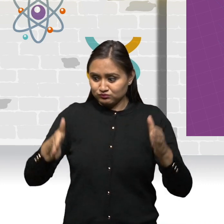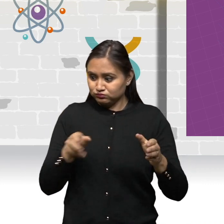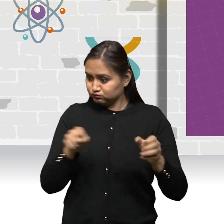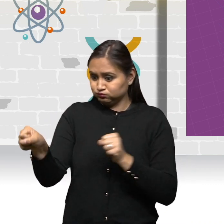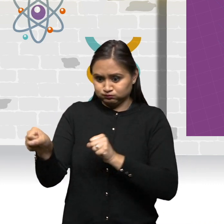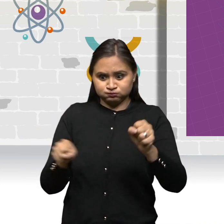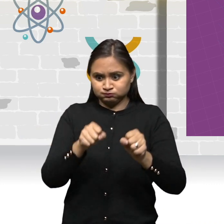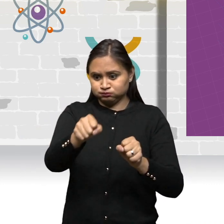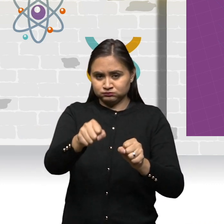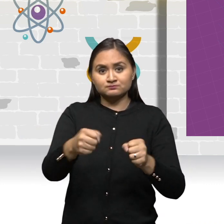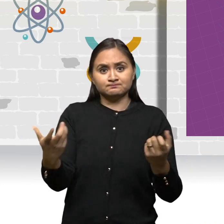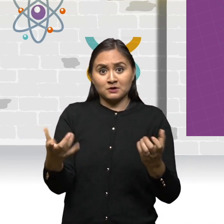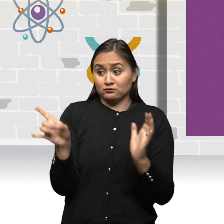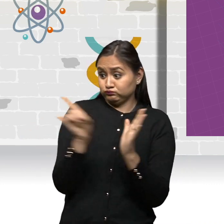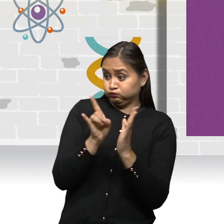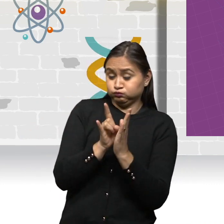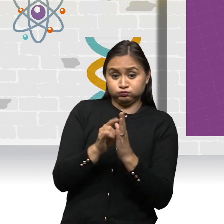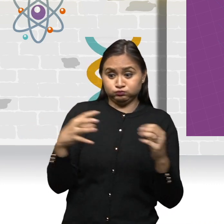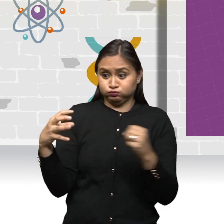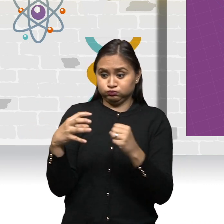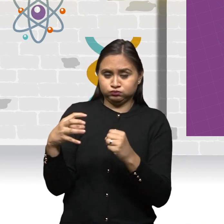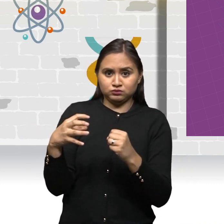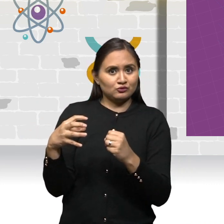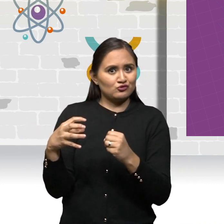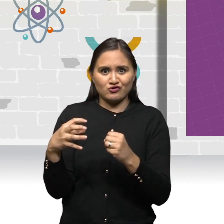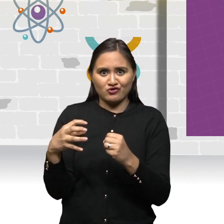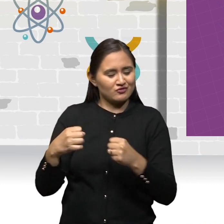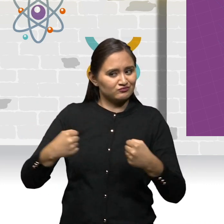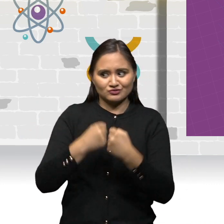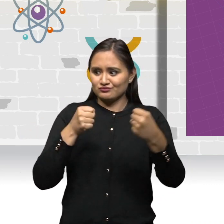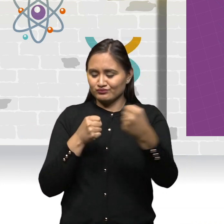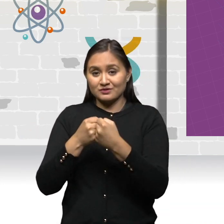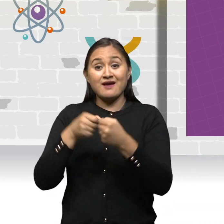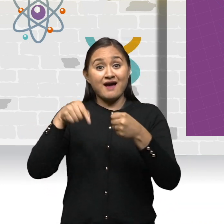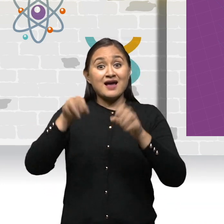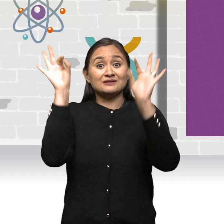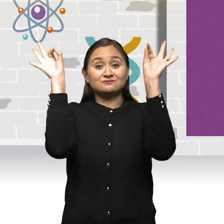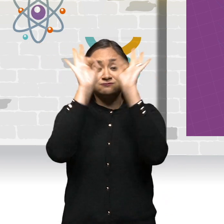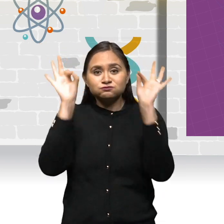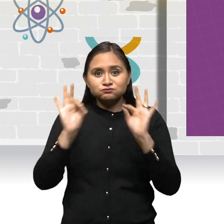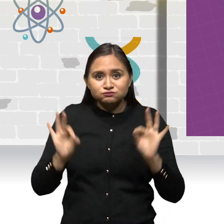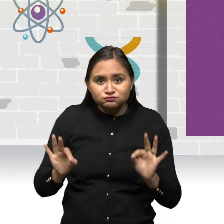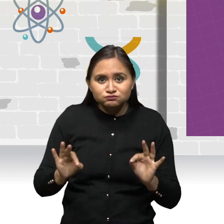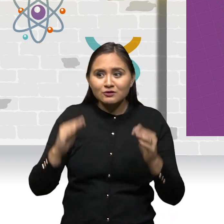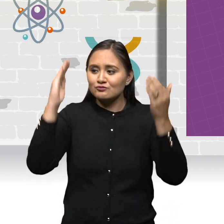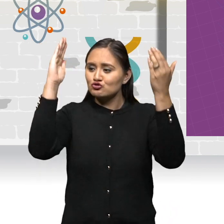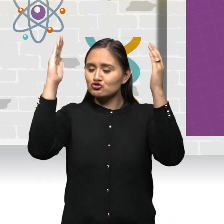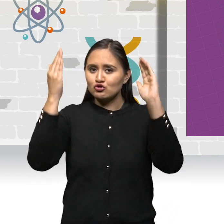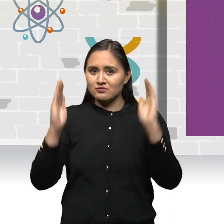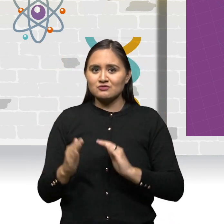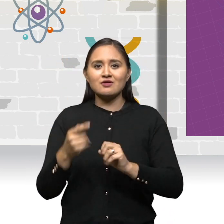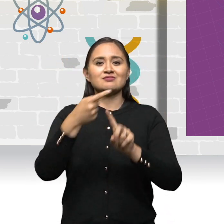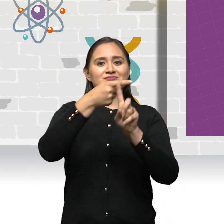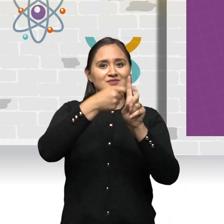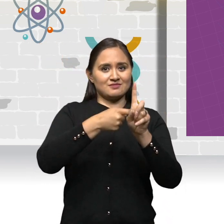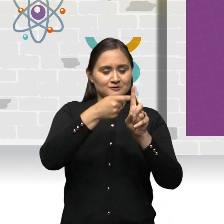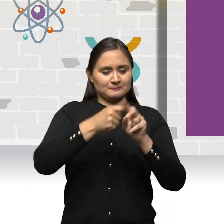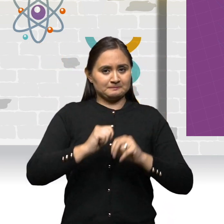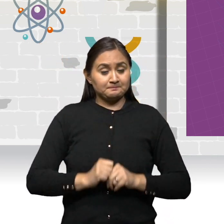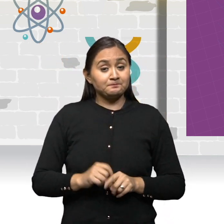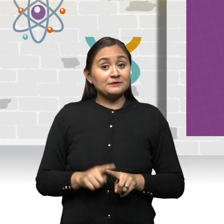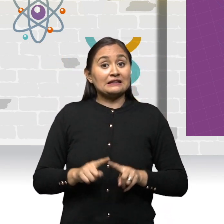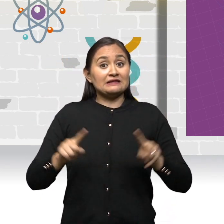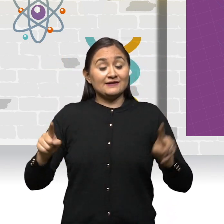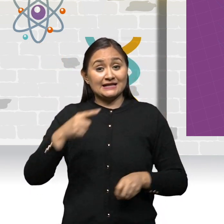sin colapsar. No se atraen ni se repelen. Tienen una energía cinética proporcional a la temperatura. Los